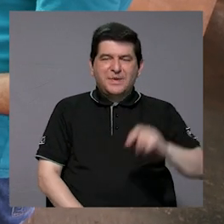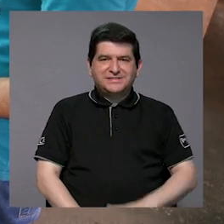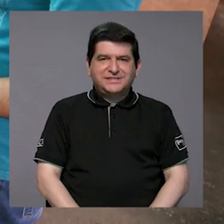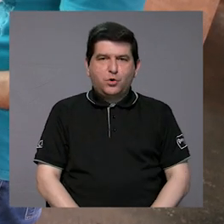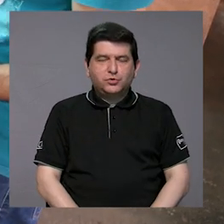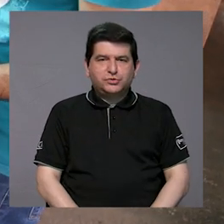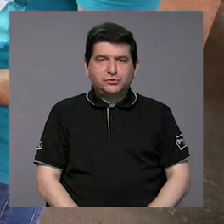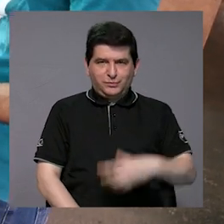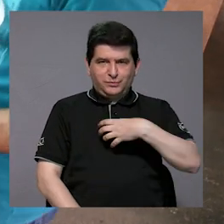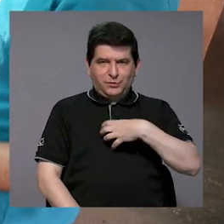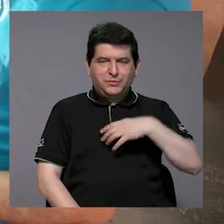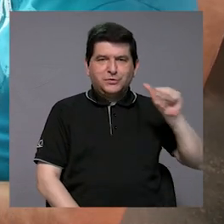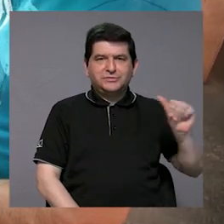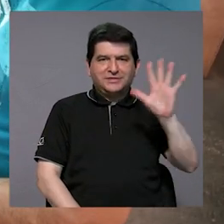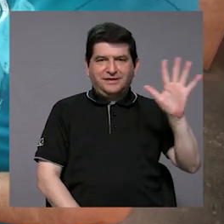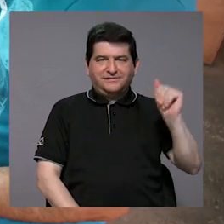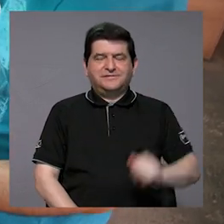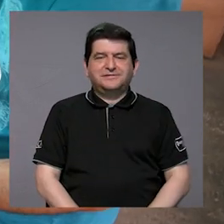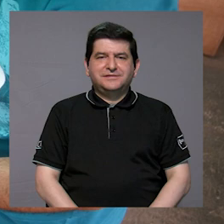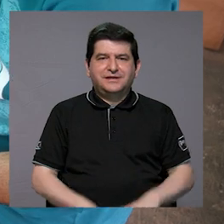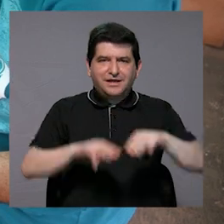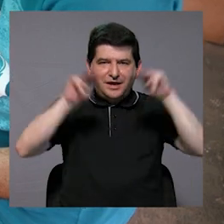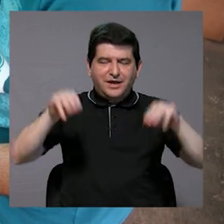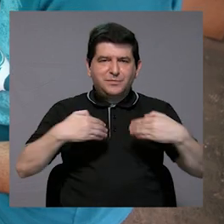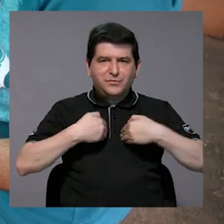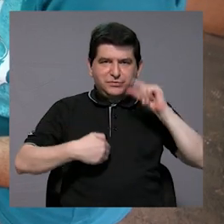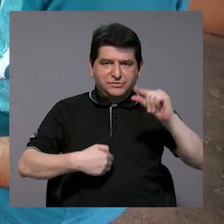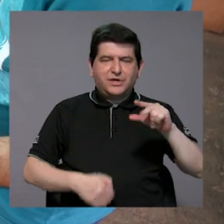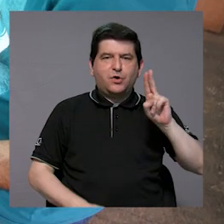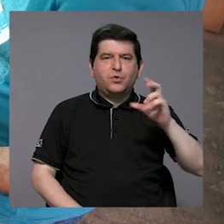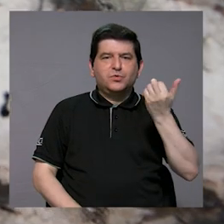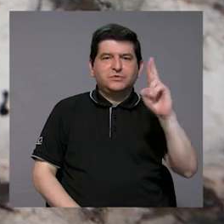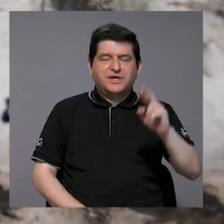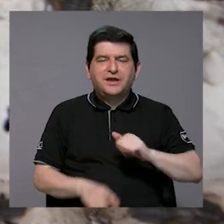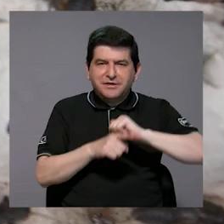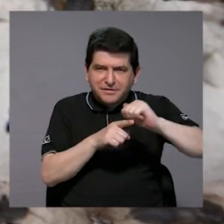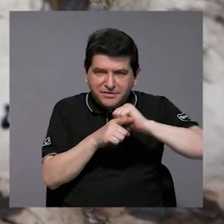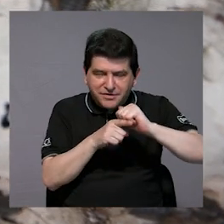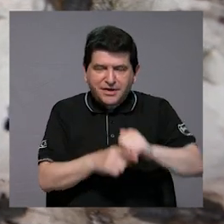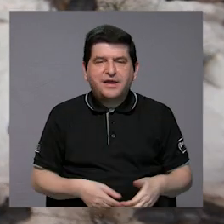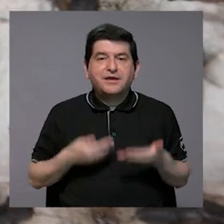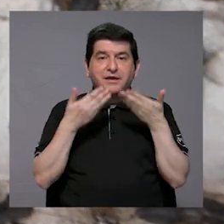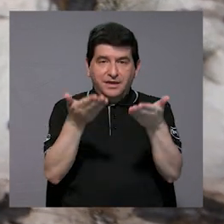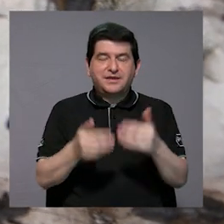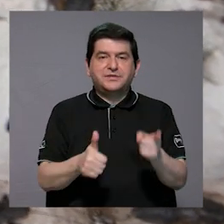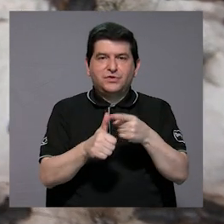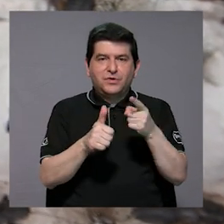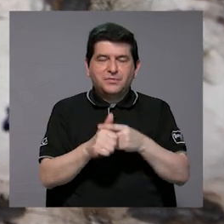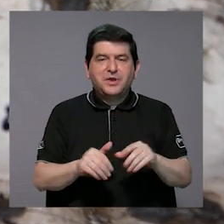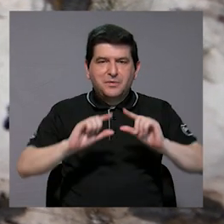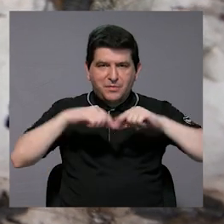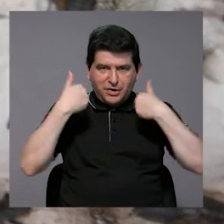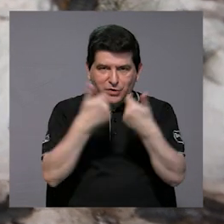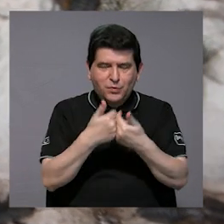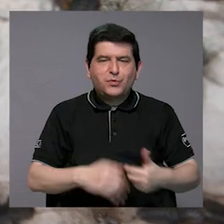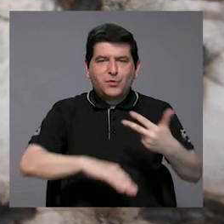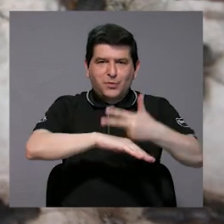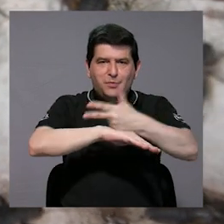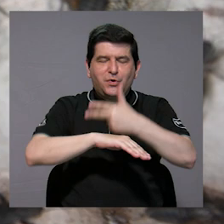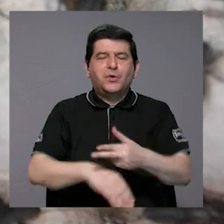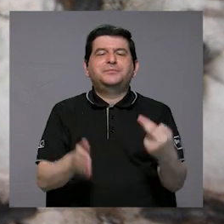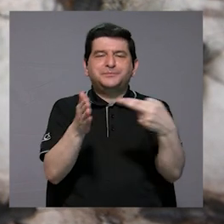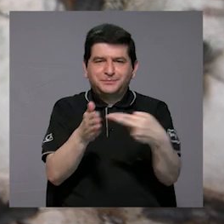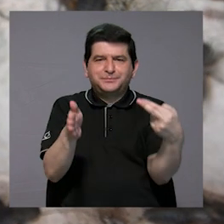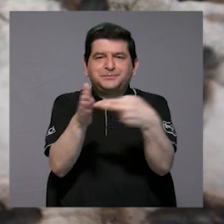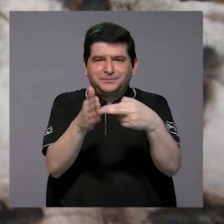de la especie Aqueta domesticus, originaria de Asia. El Museo de Insectos de la UCR los capacitó y les